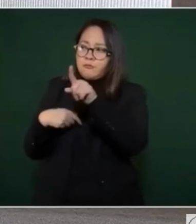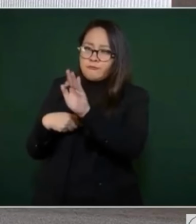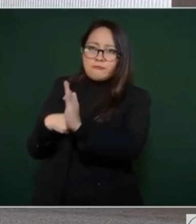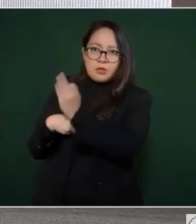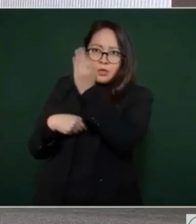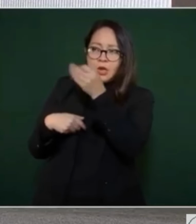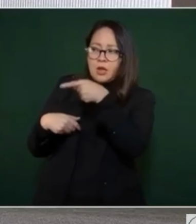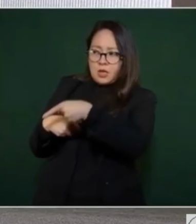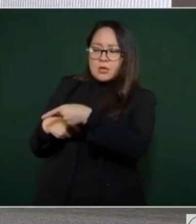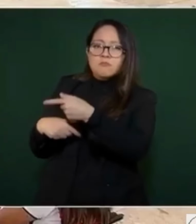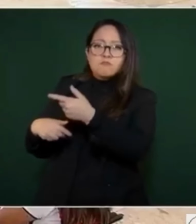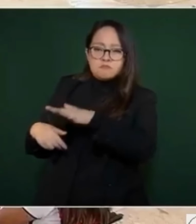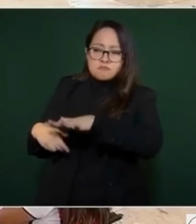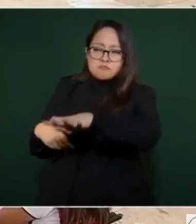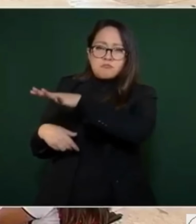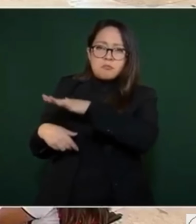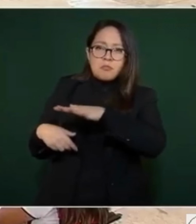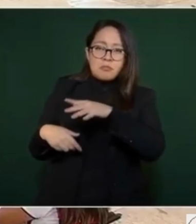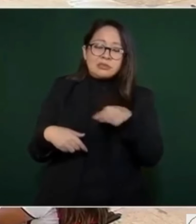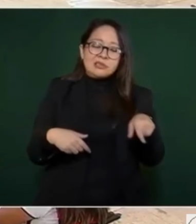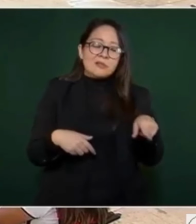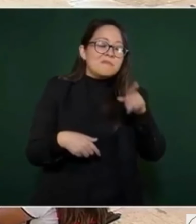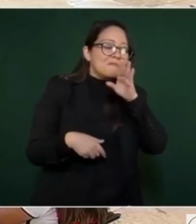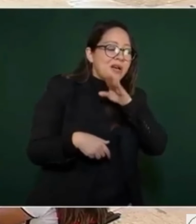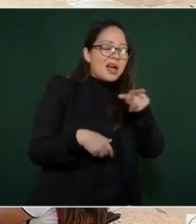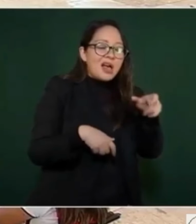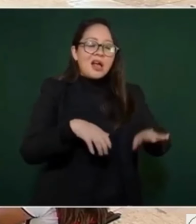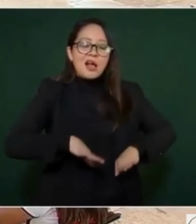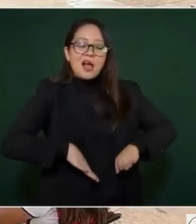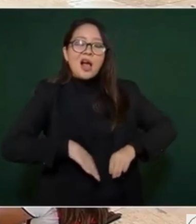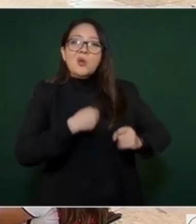tienen un mal comportamiento dentro de los penales